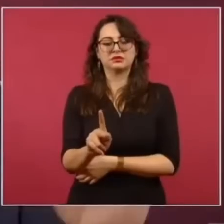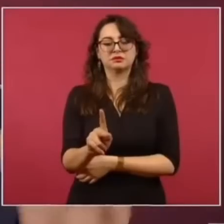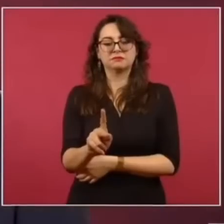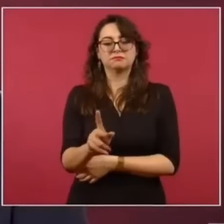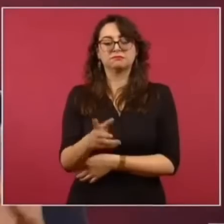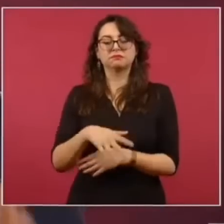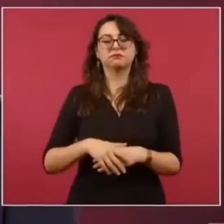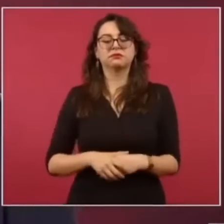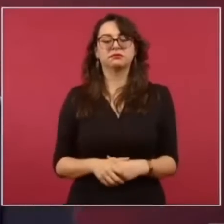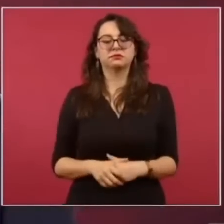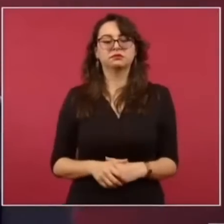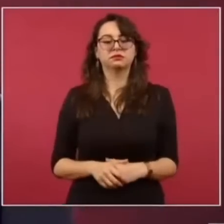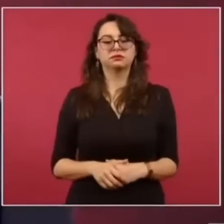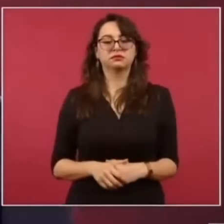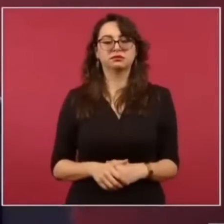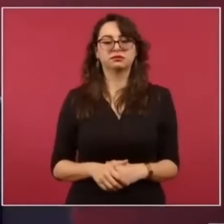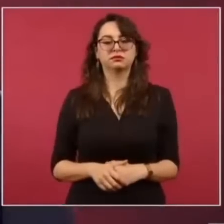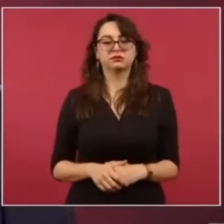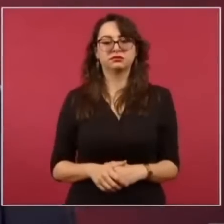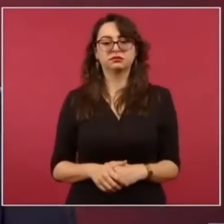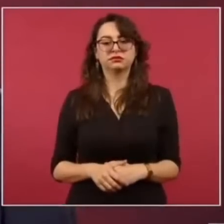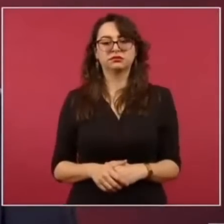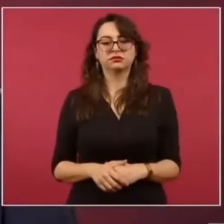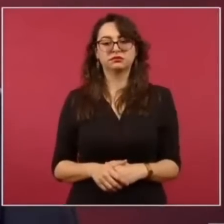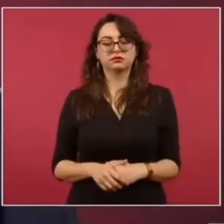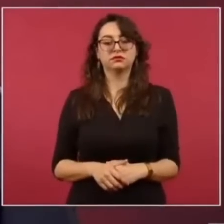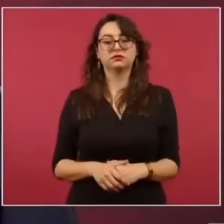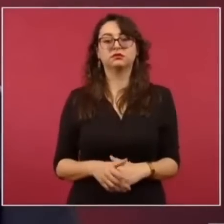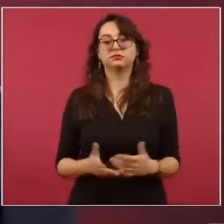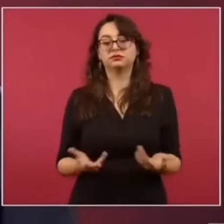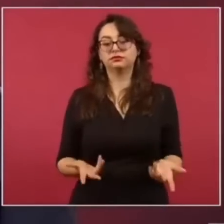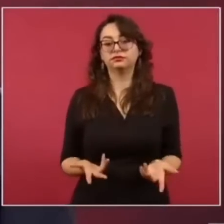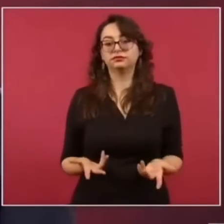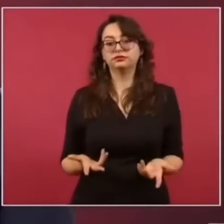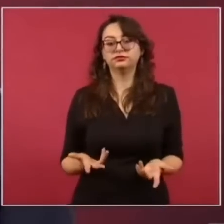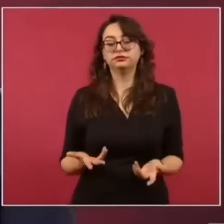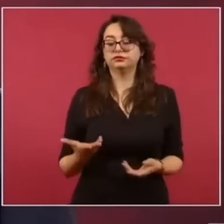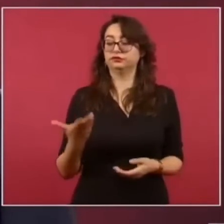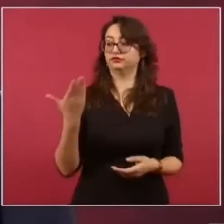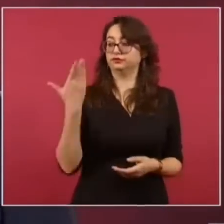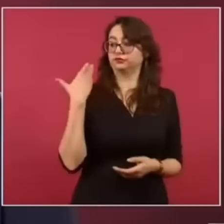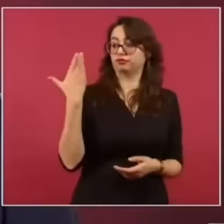Y aún cuando la elección